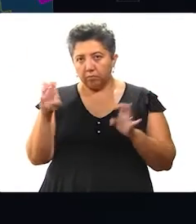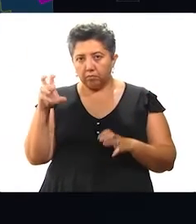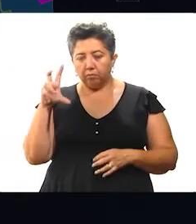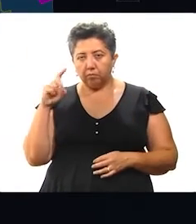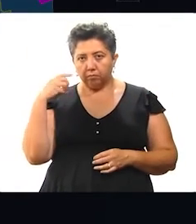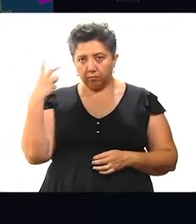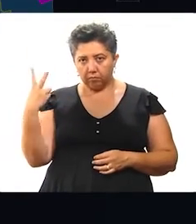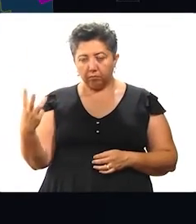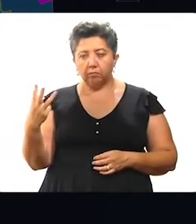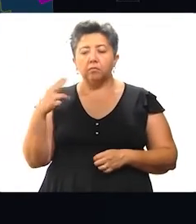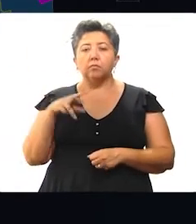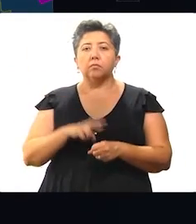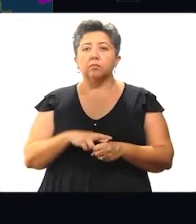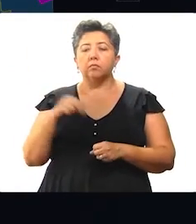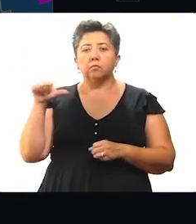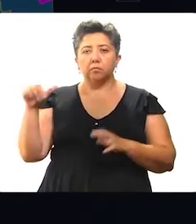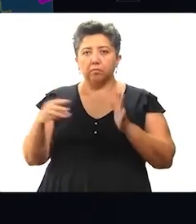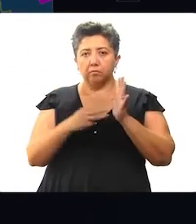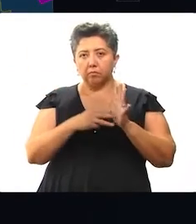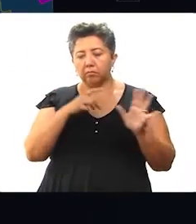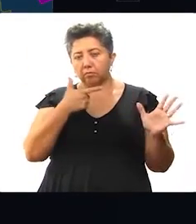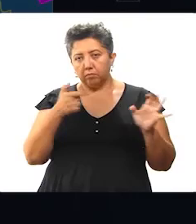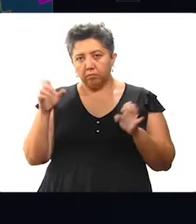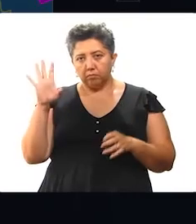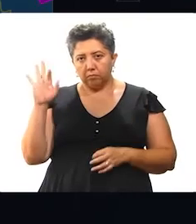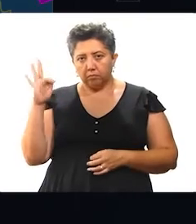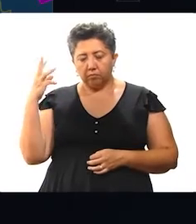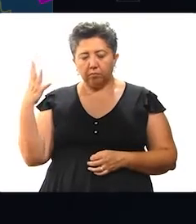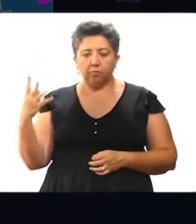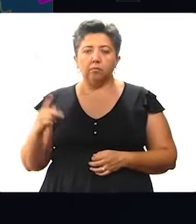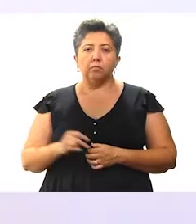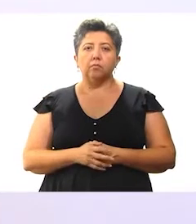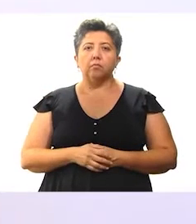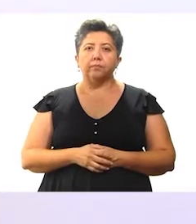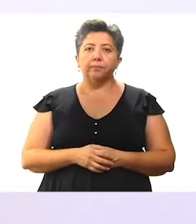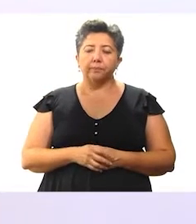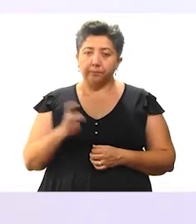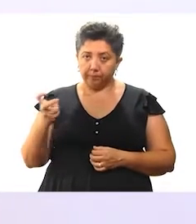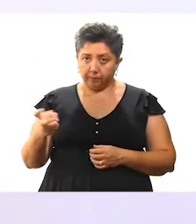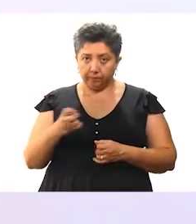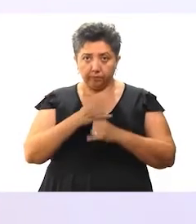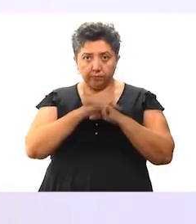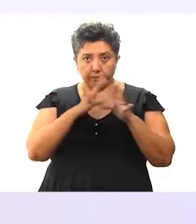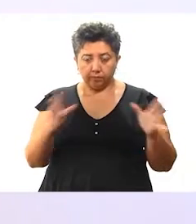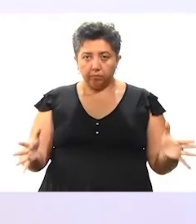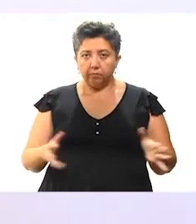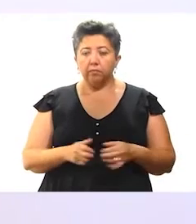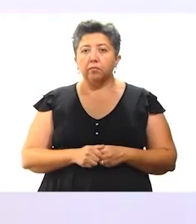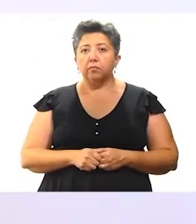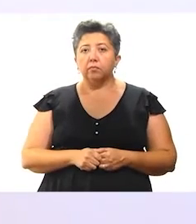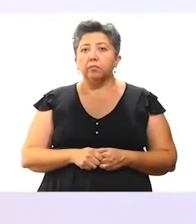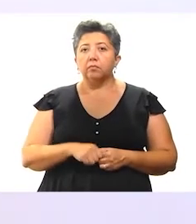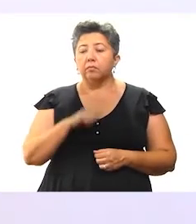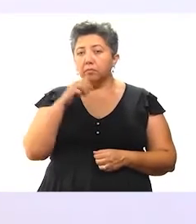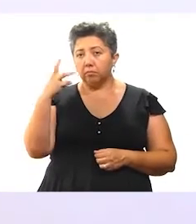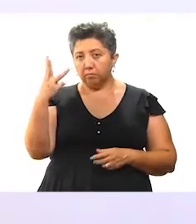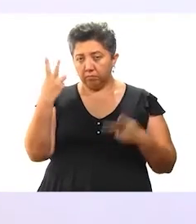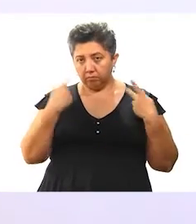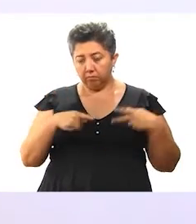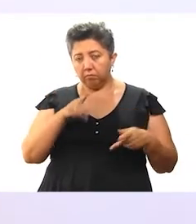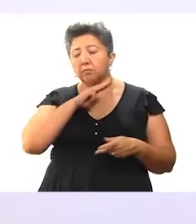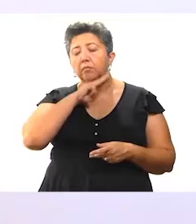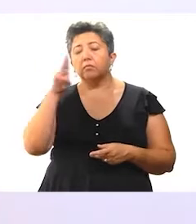10.933 en la zona sur y 16.744 en la zona poniente. En este parte médico se reportan 3